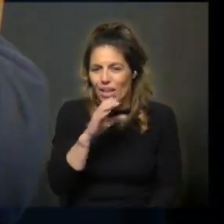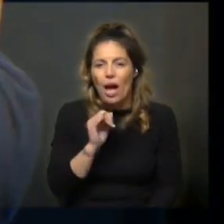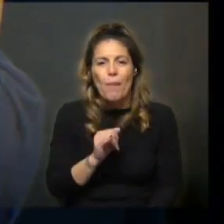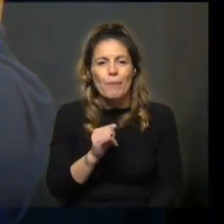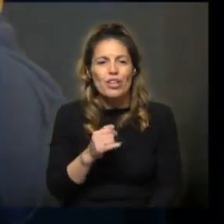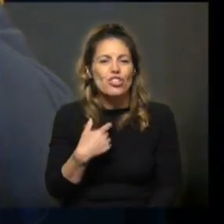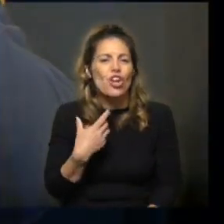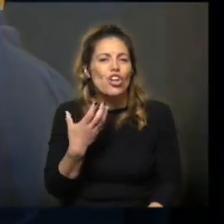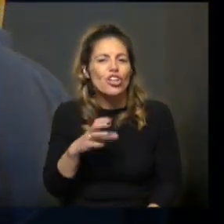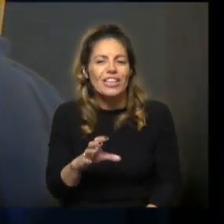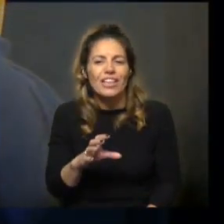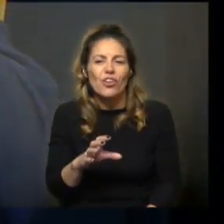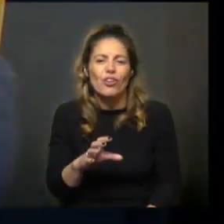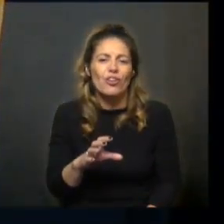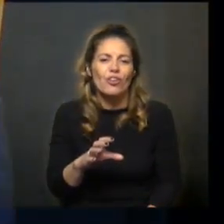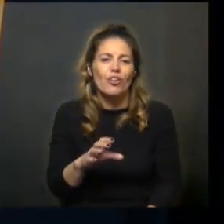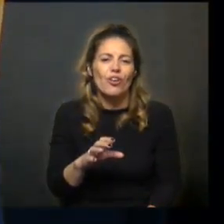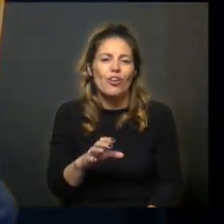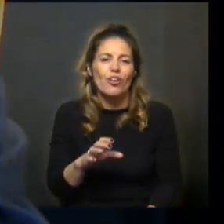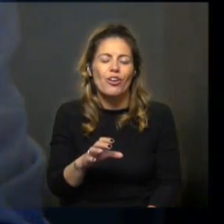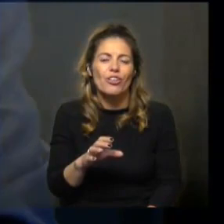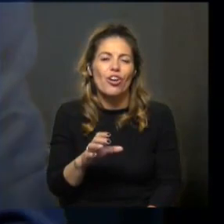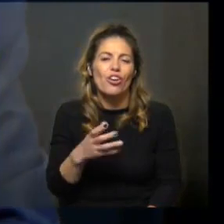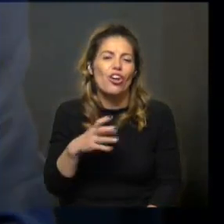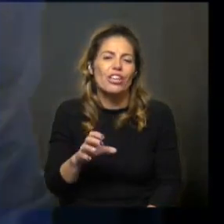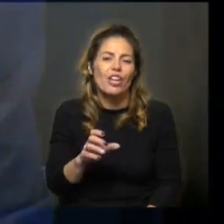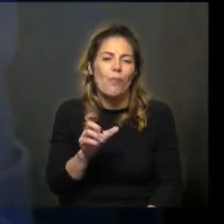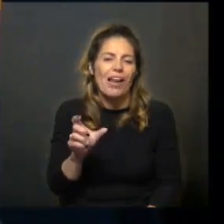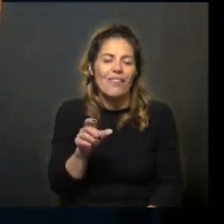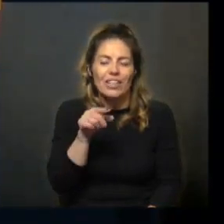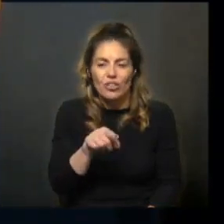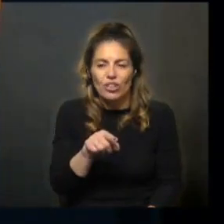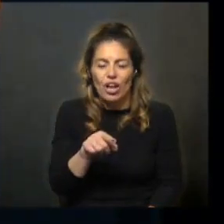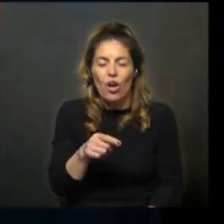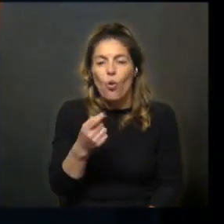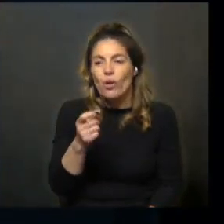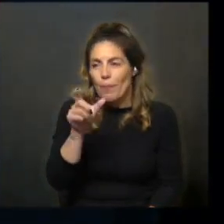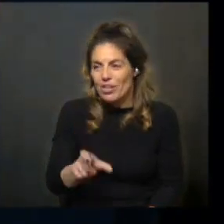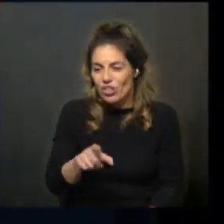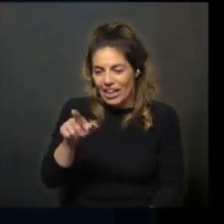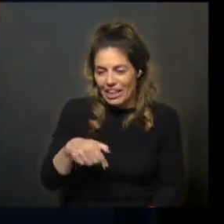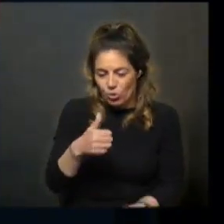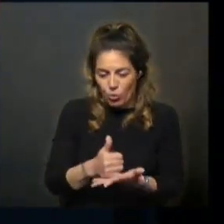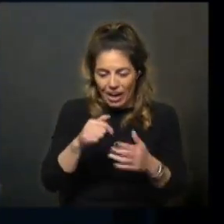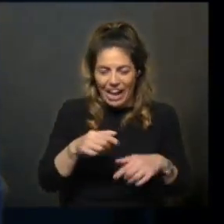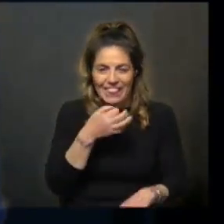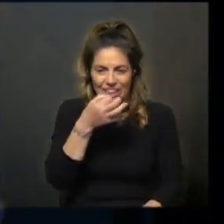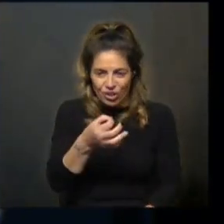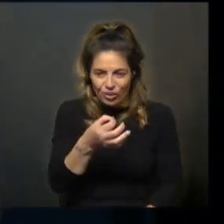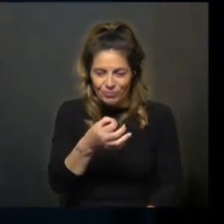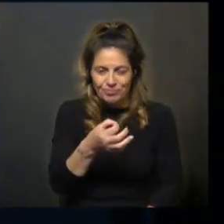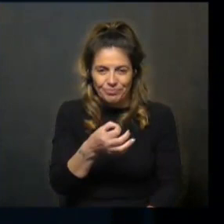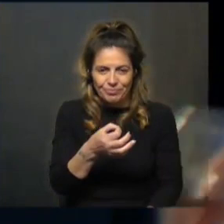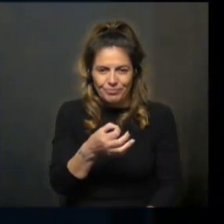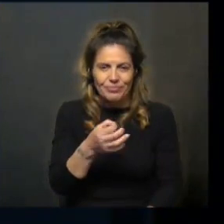quiero poner palabras en Boca de otras personas Pero alguien que estuvo acá en un momento dijo al algo así Mira dice